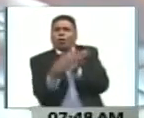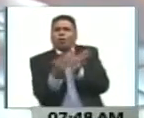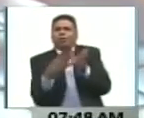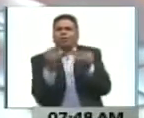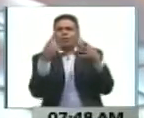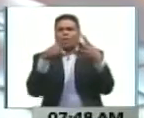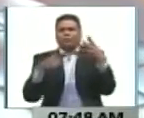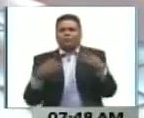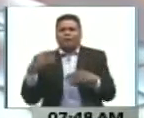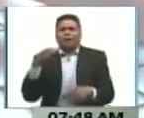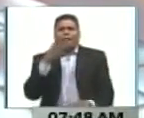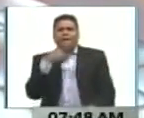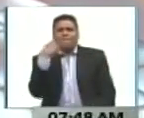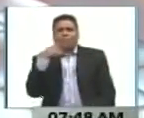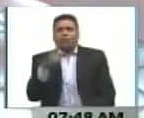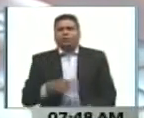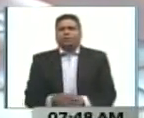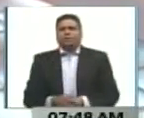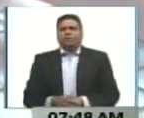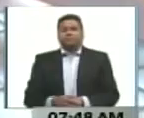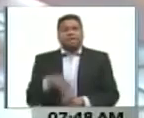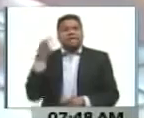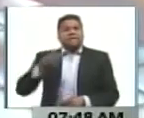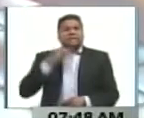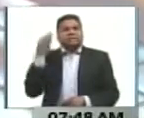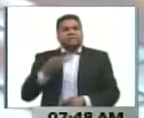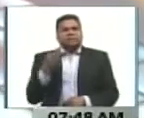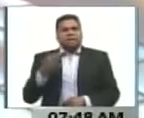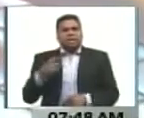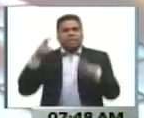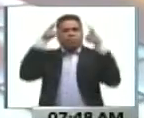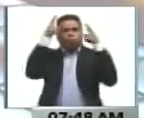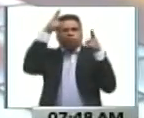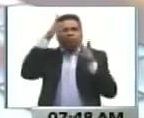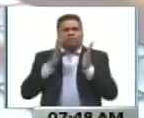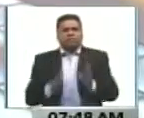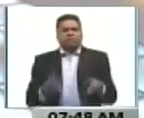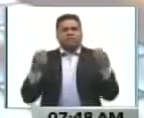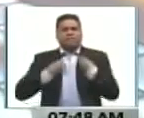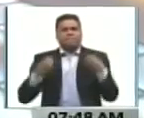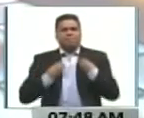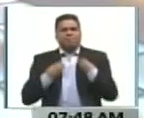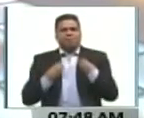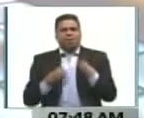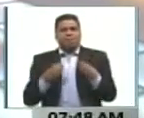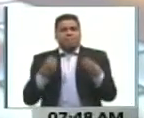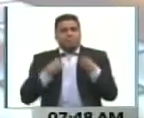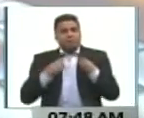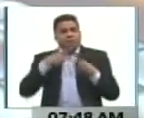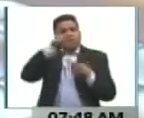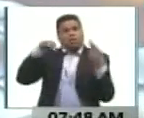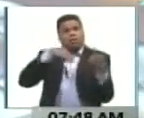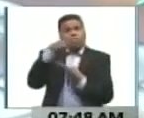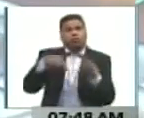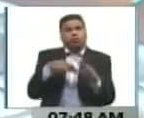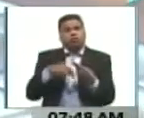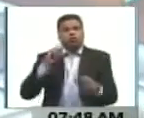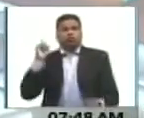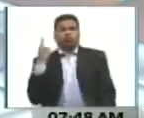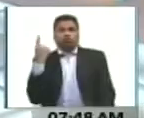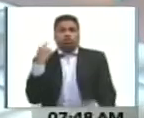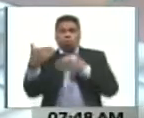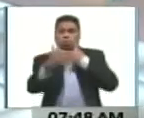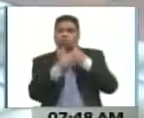el vicepresidente de Cuba: mientras hay un chavista vivo, sigue viva la revolución. El ataque a Venezuela, solo a Venezuela, es